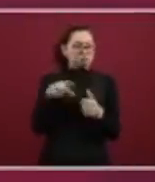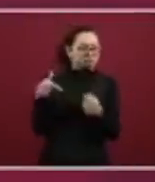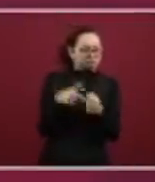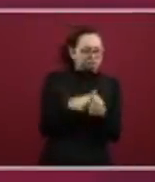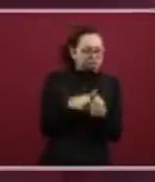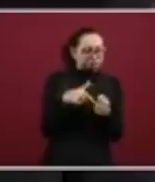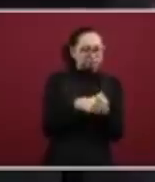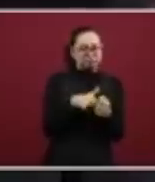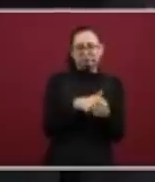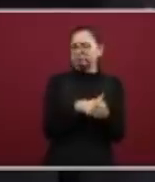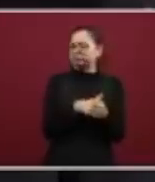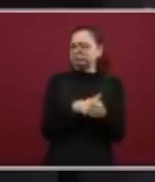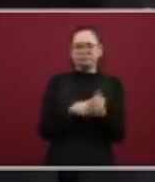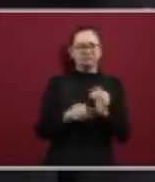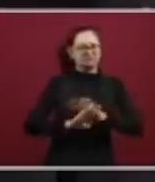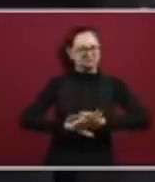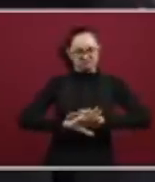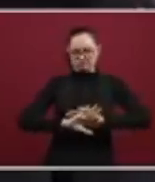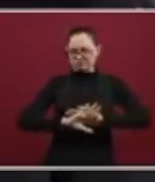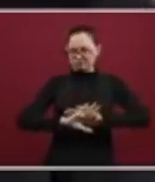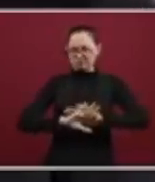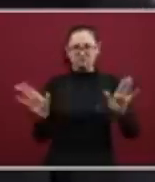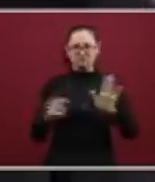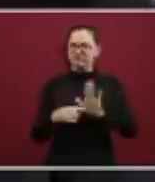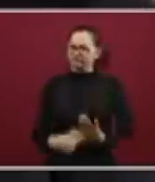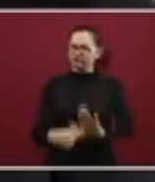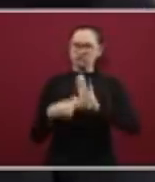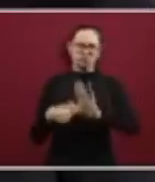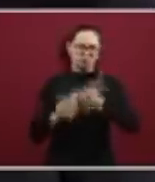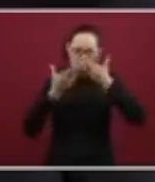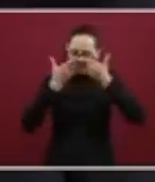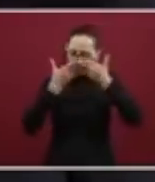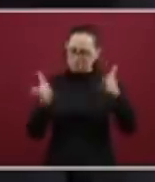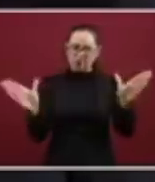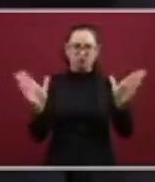lo que está sucediendo con el consumo de drogas,